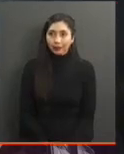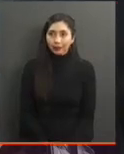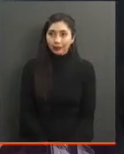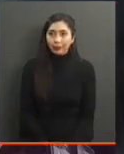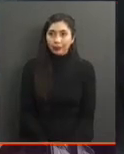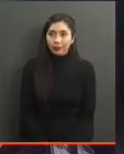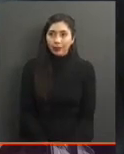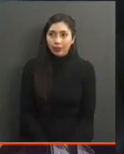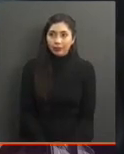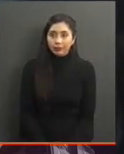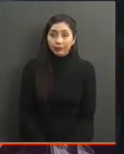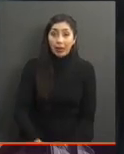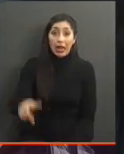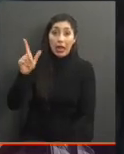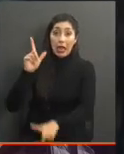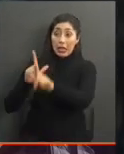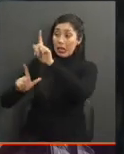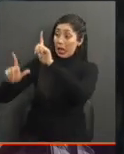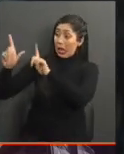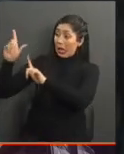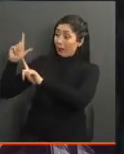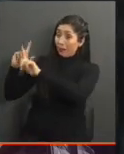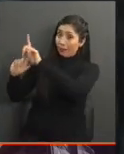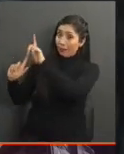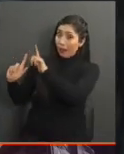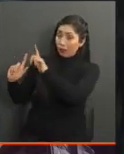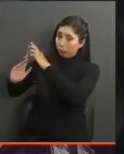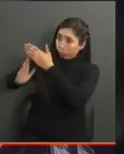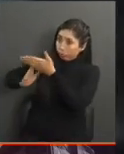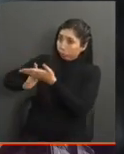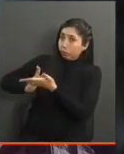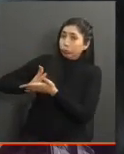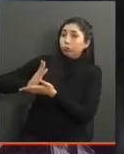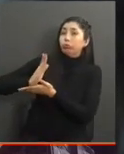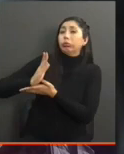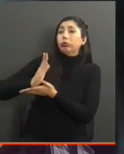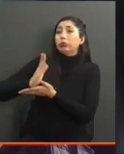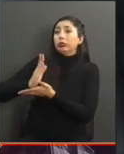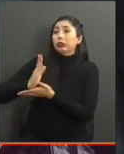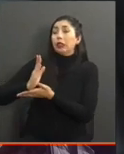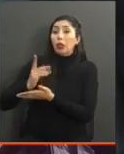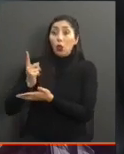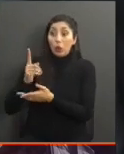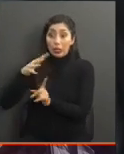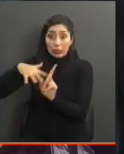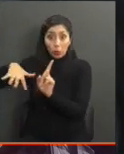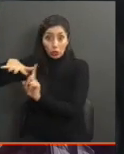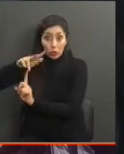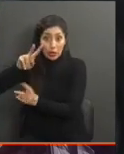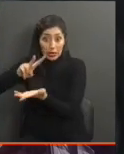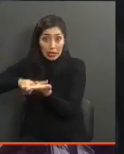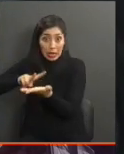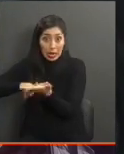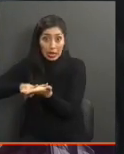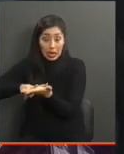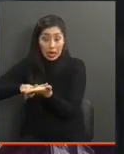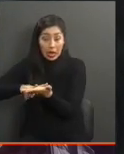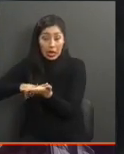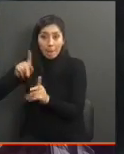Las leyendas nacen desde tal vez un hecho real, donde uno le